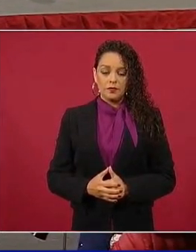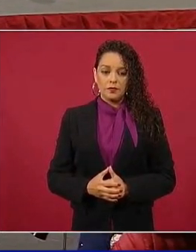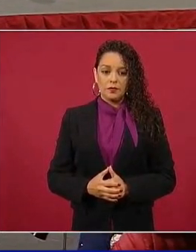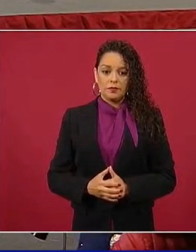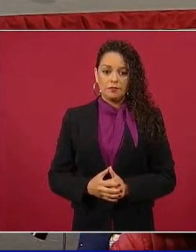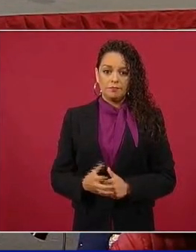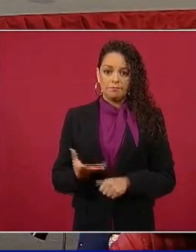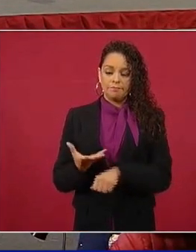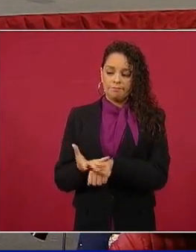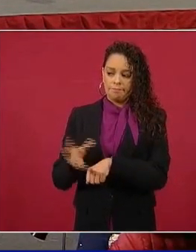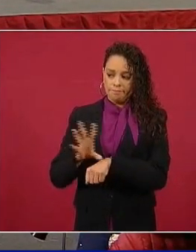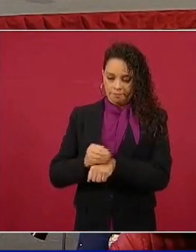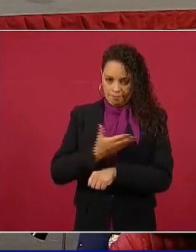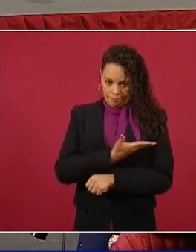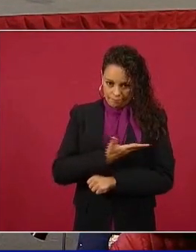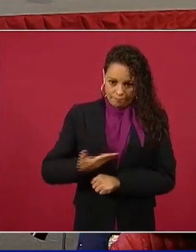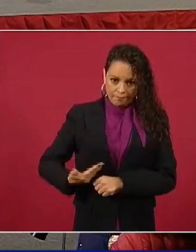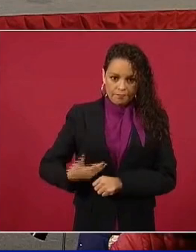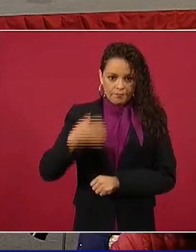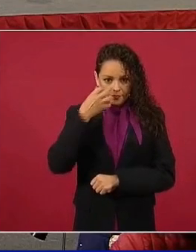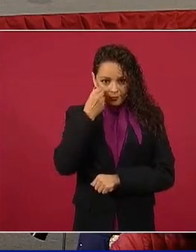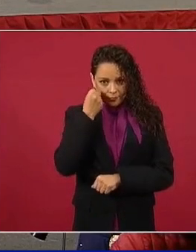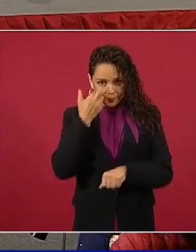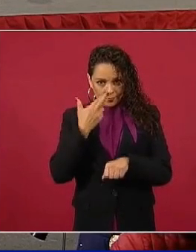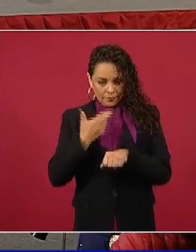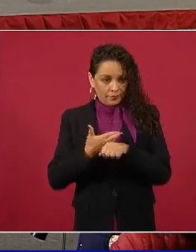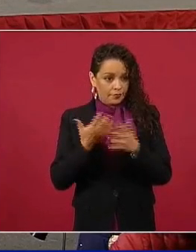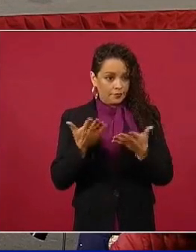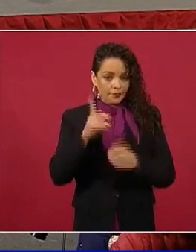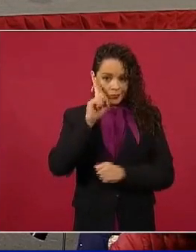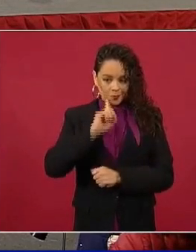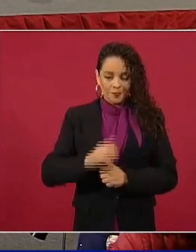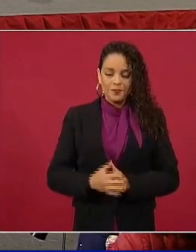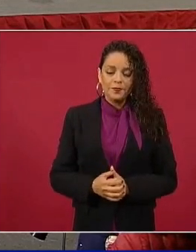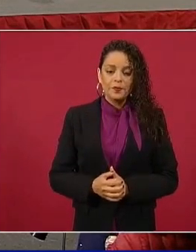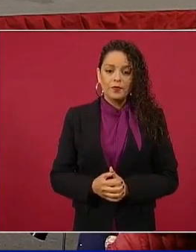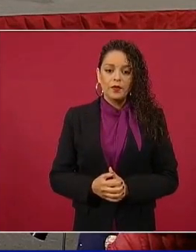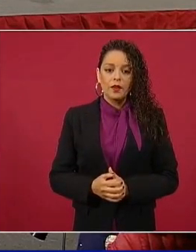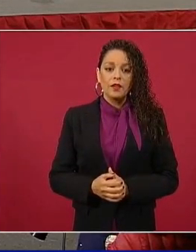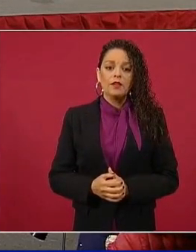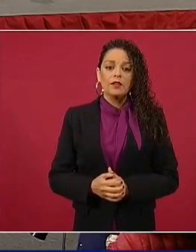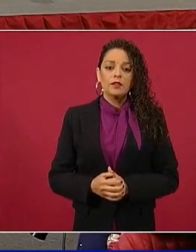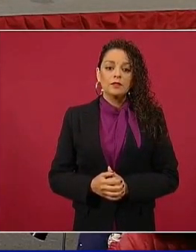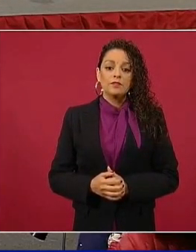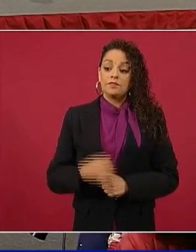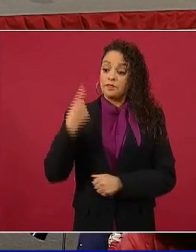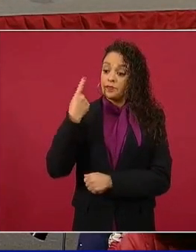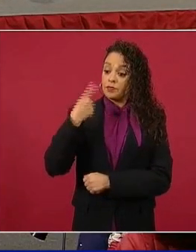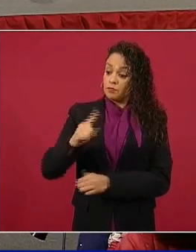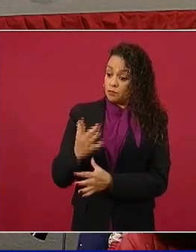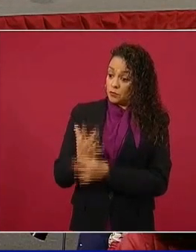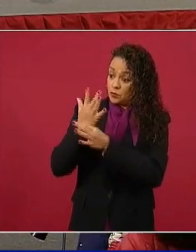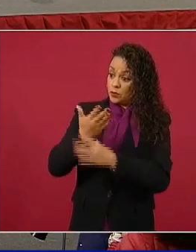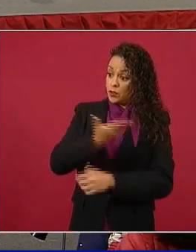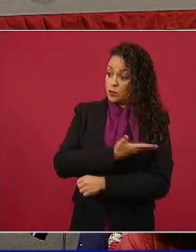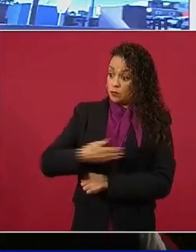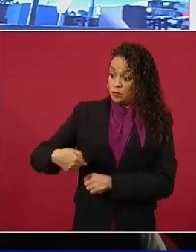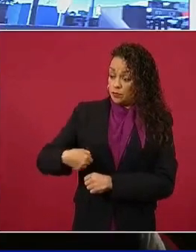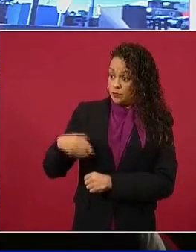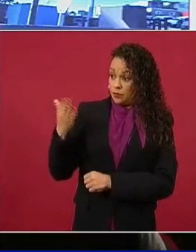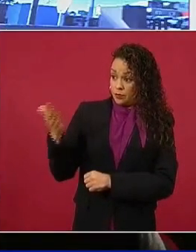con su permiso señor presidente secretaria bueno comentar que es parte de la instrucción que nos dio el presidente de la